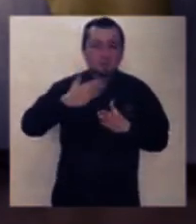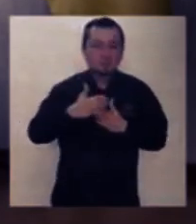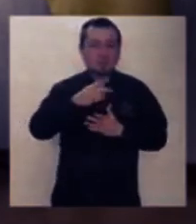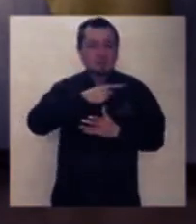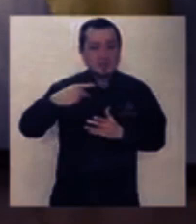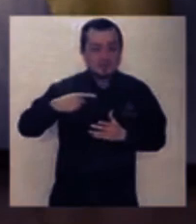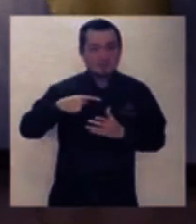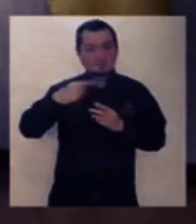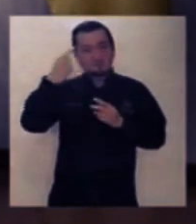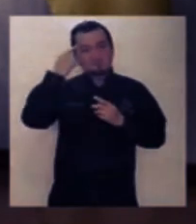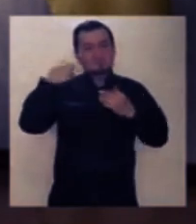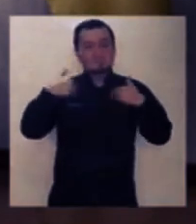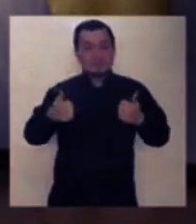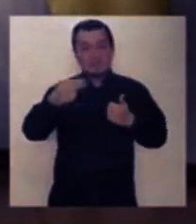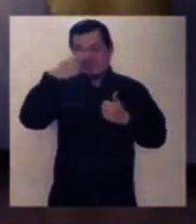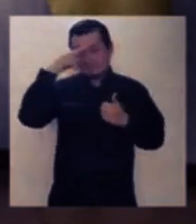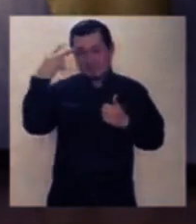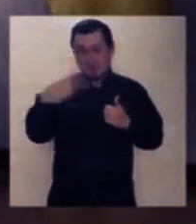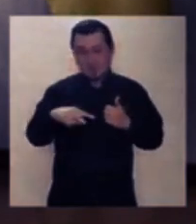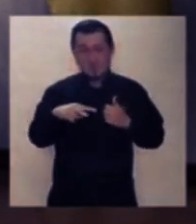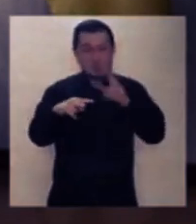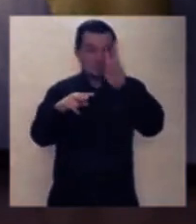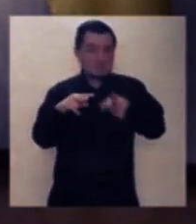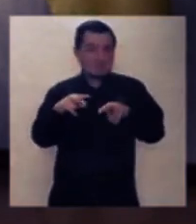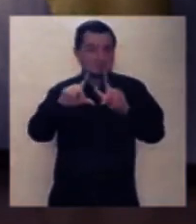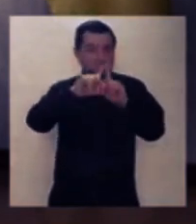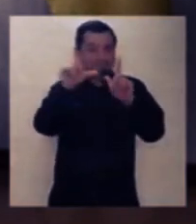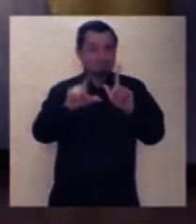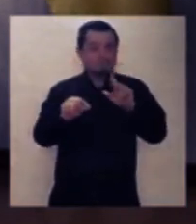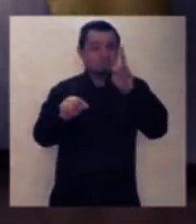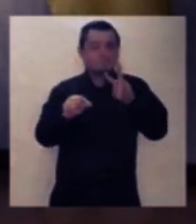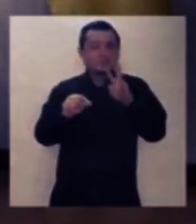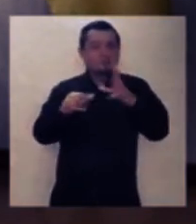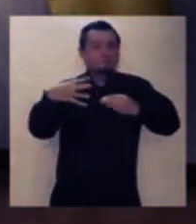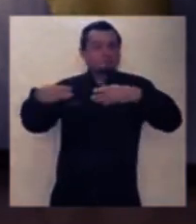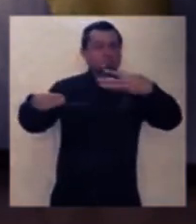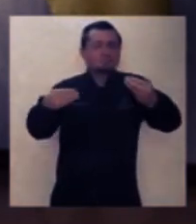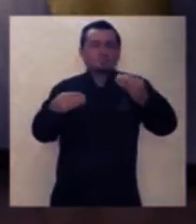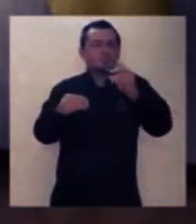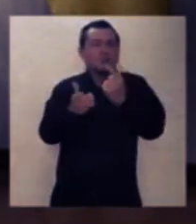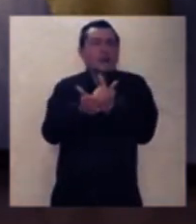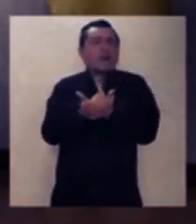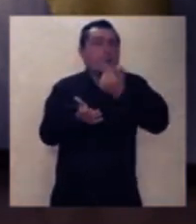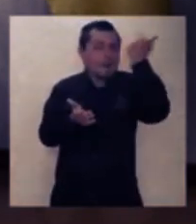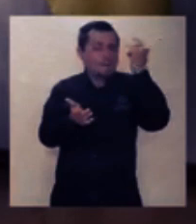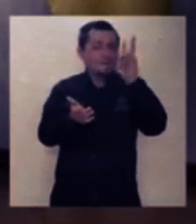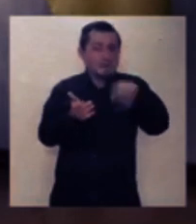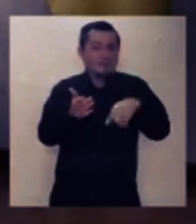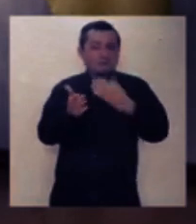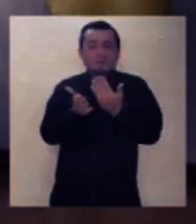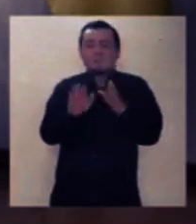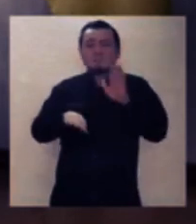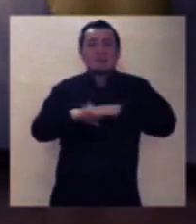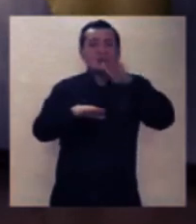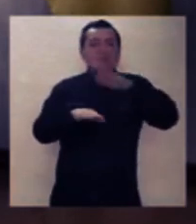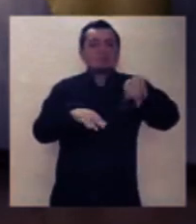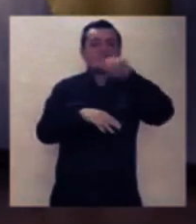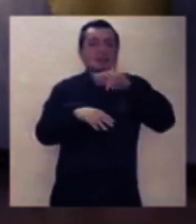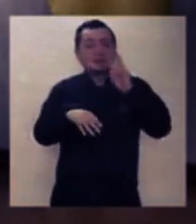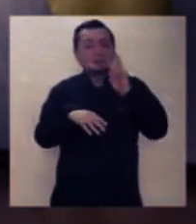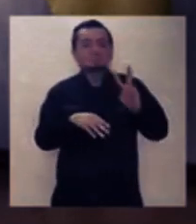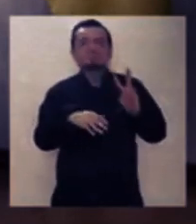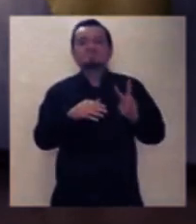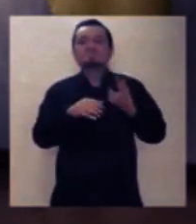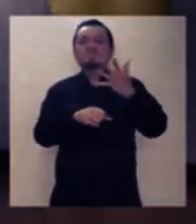responsabilidad. En primer lugar, porque México está viviendo una etapa de aceleración de contagios sumamente grave, que lo han